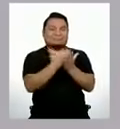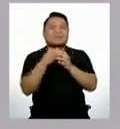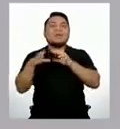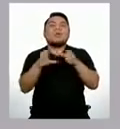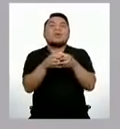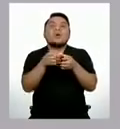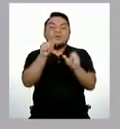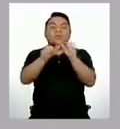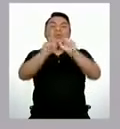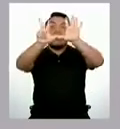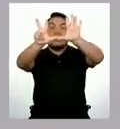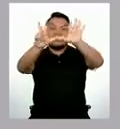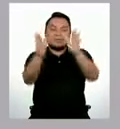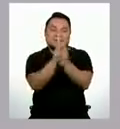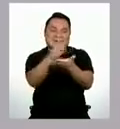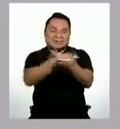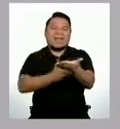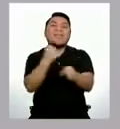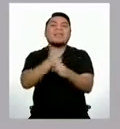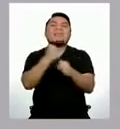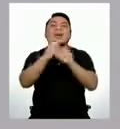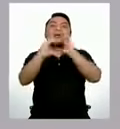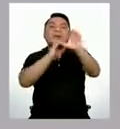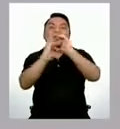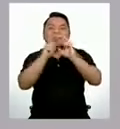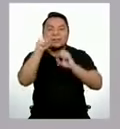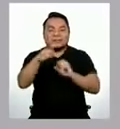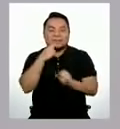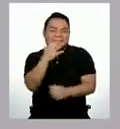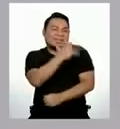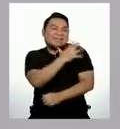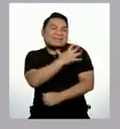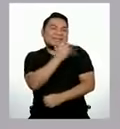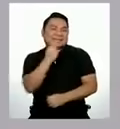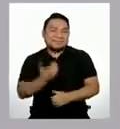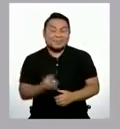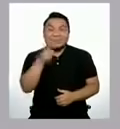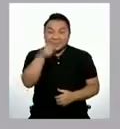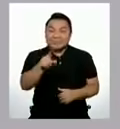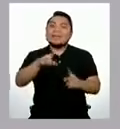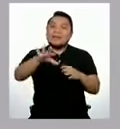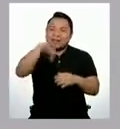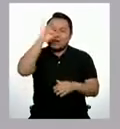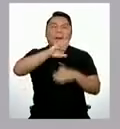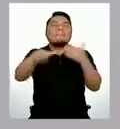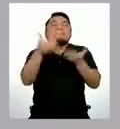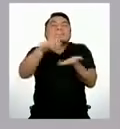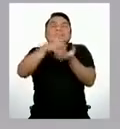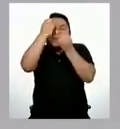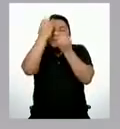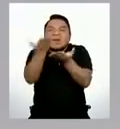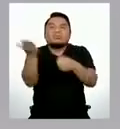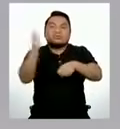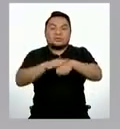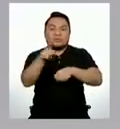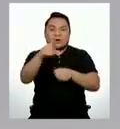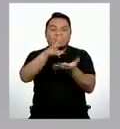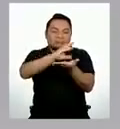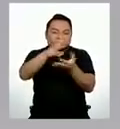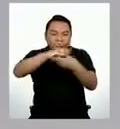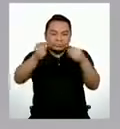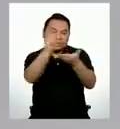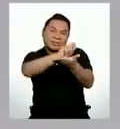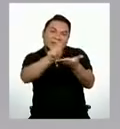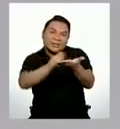la unidad 8 del Cuaderno de Trabajo de Comunicación de Quinto Grado. Ahí encontrarás más información sobre los mitos y